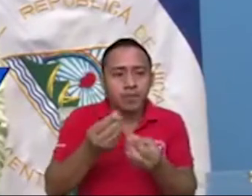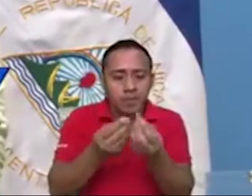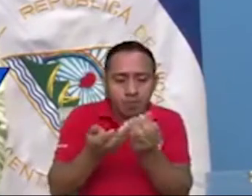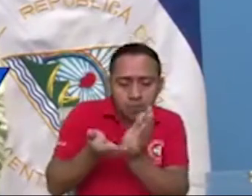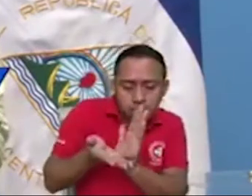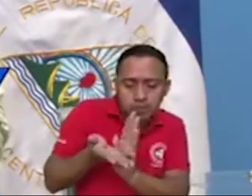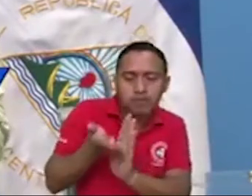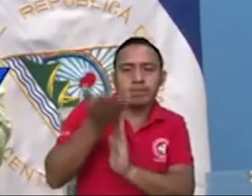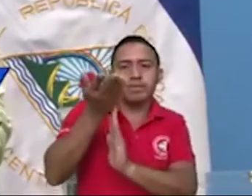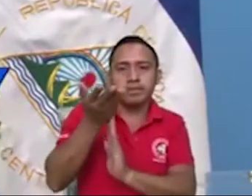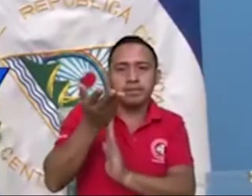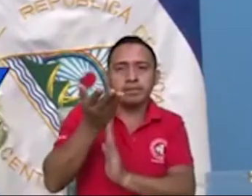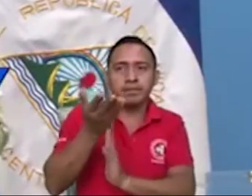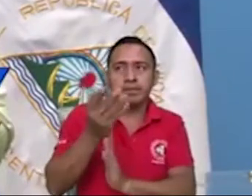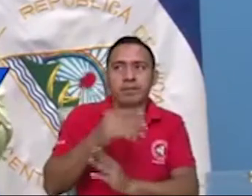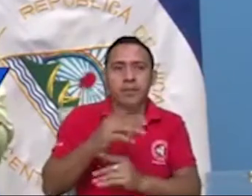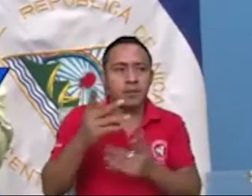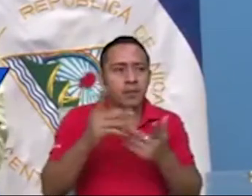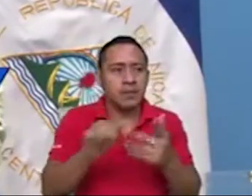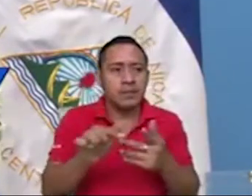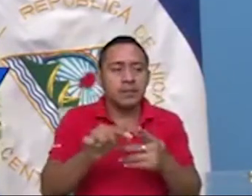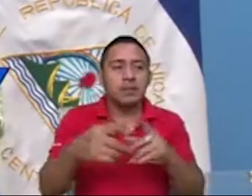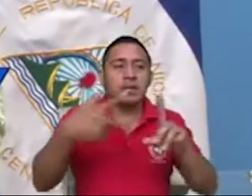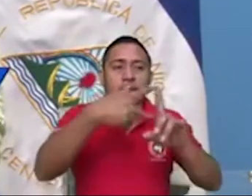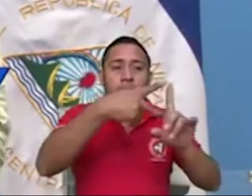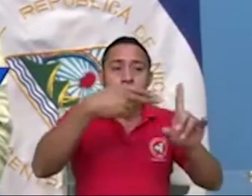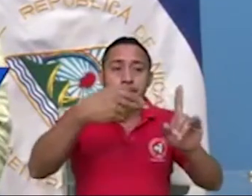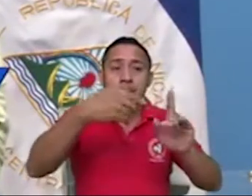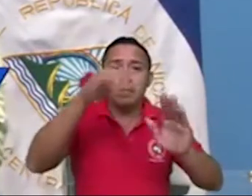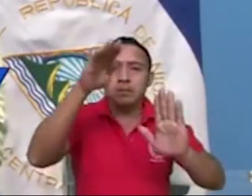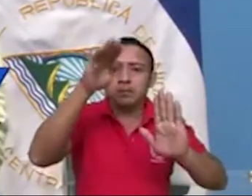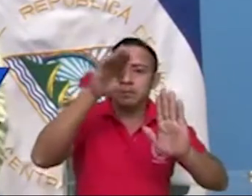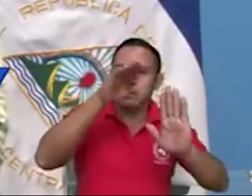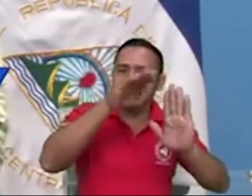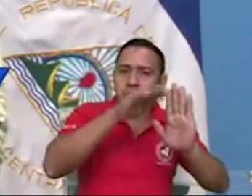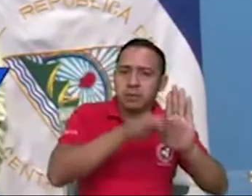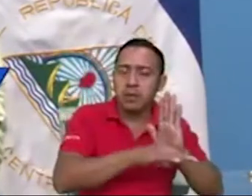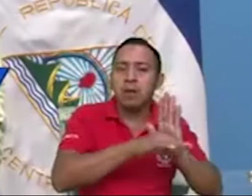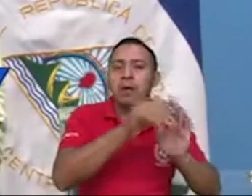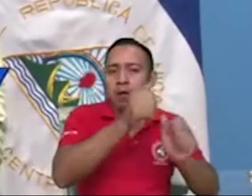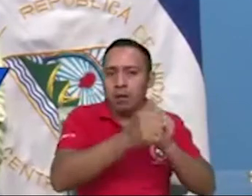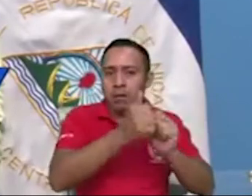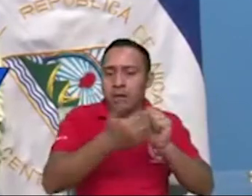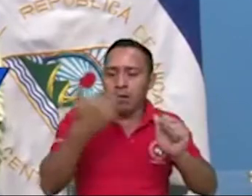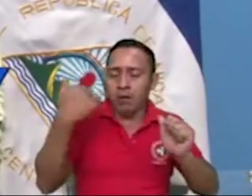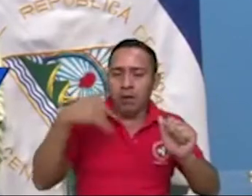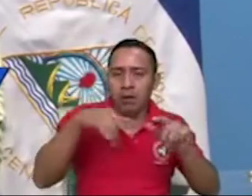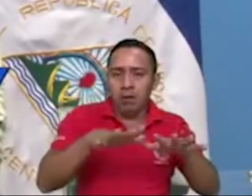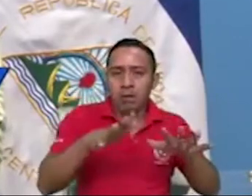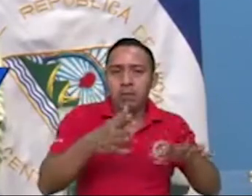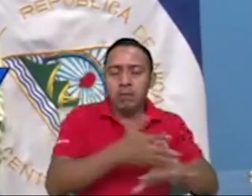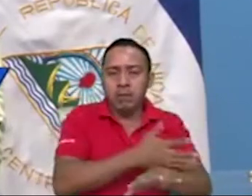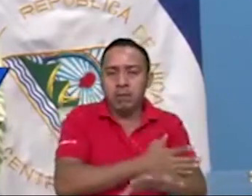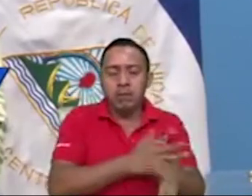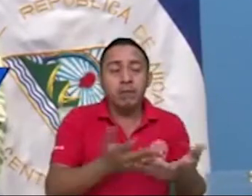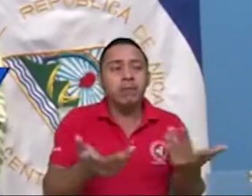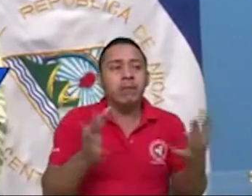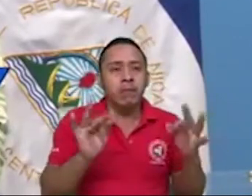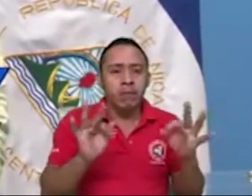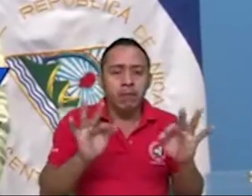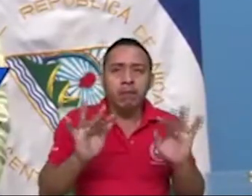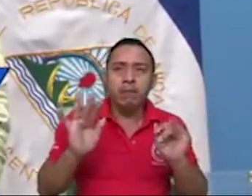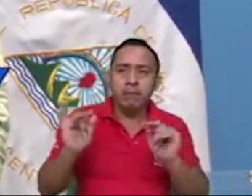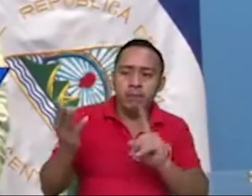de la parte de alojamiento que es la que estaba rezagada, verdad, y logró alcanzar un